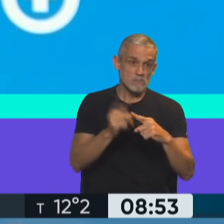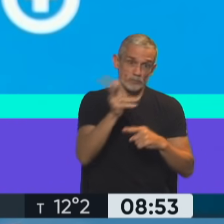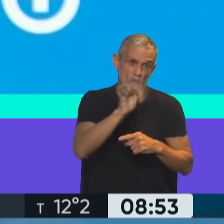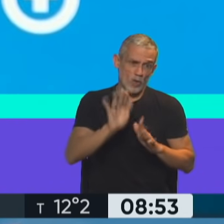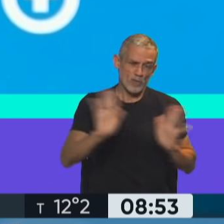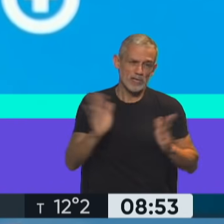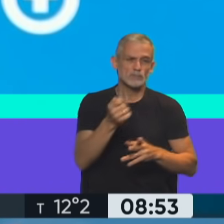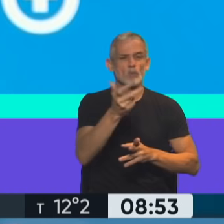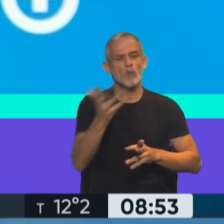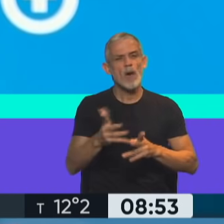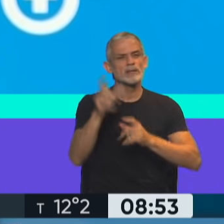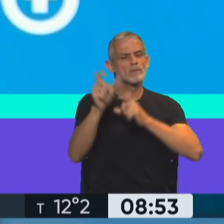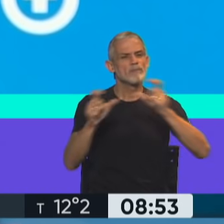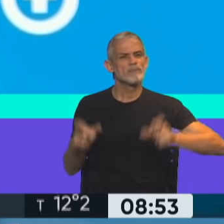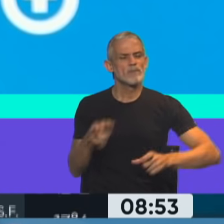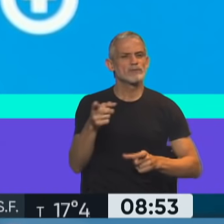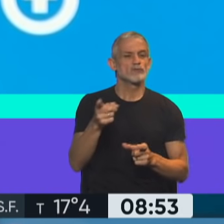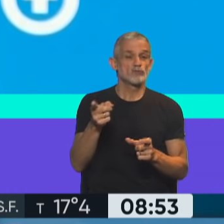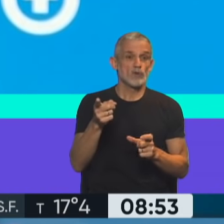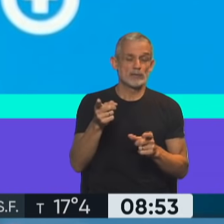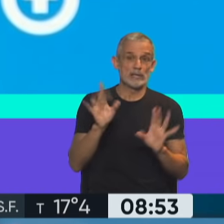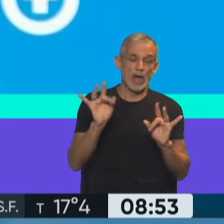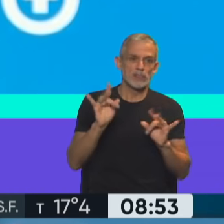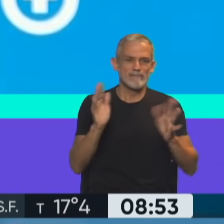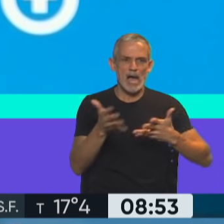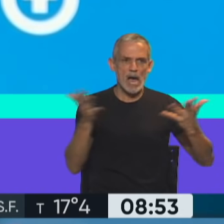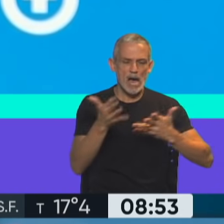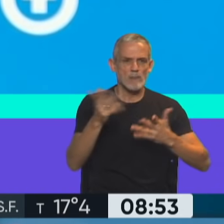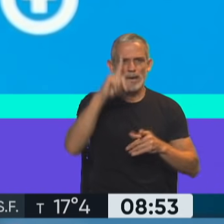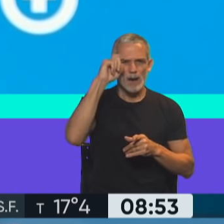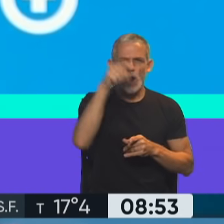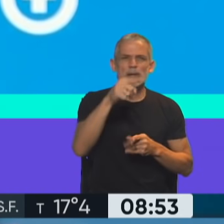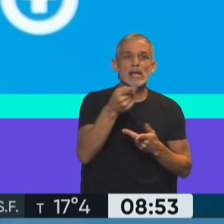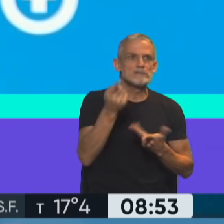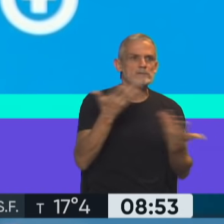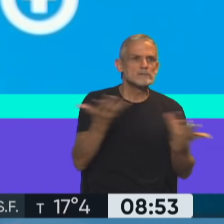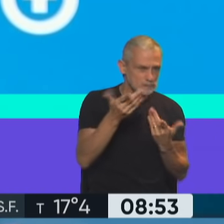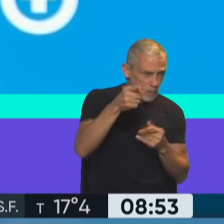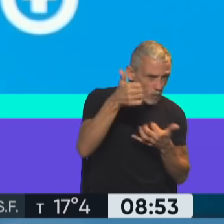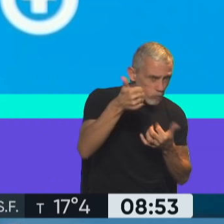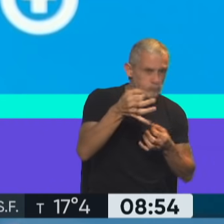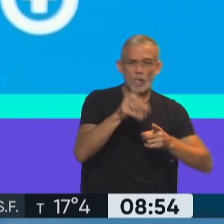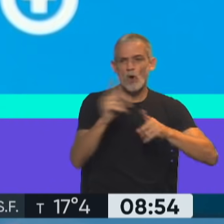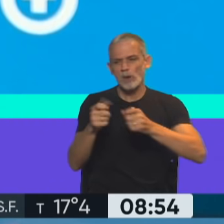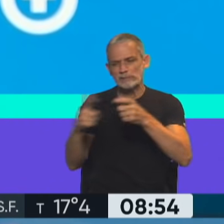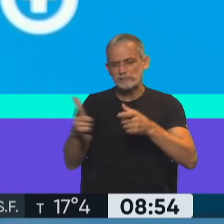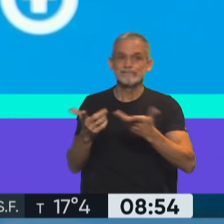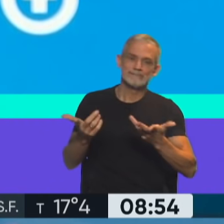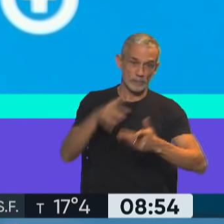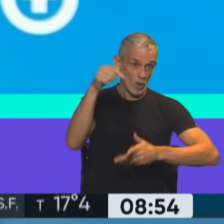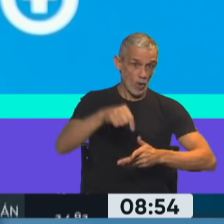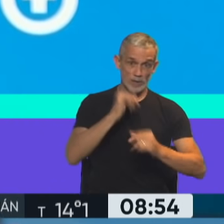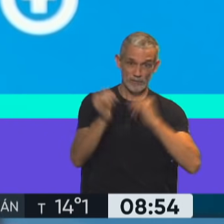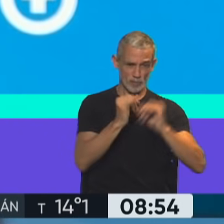qué cantidad de pacientes se nos complican y cuál es la capacidad de respuesta del sistema sanitario. Pero hoy los